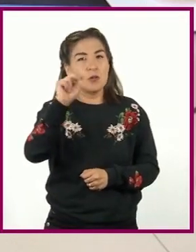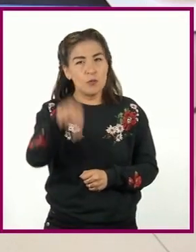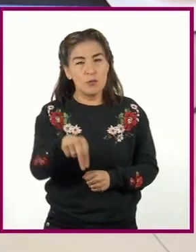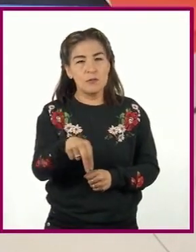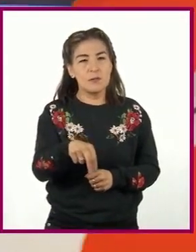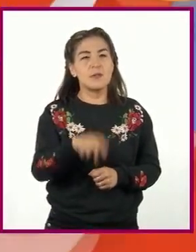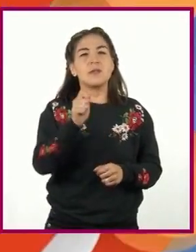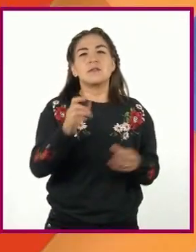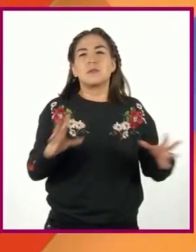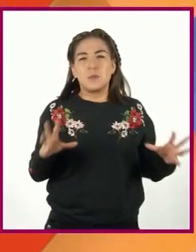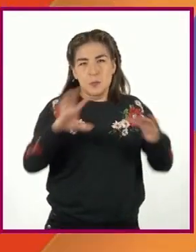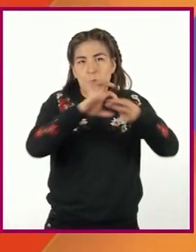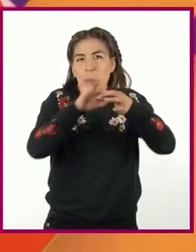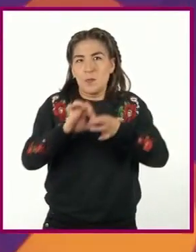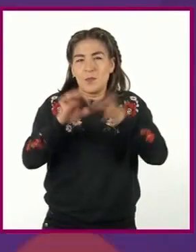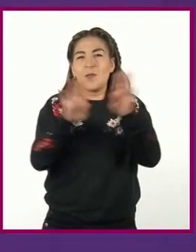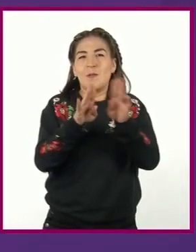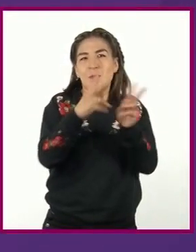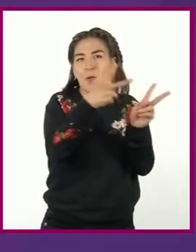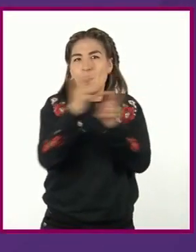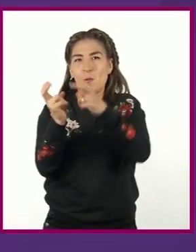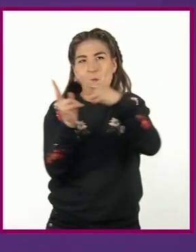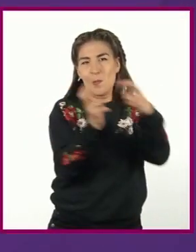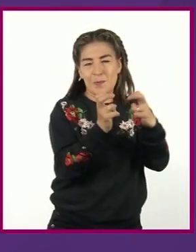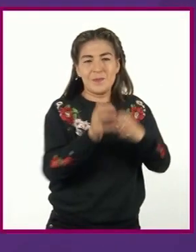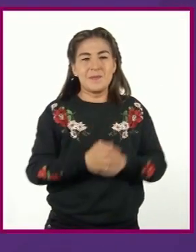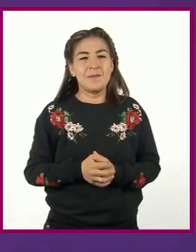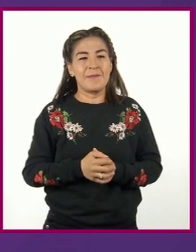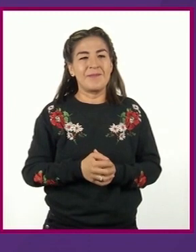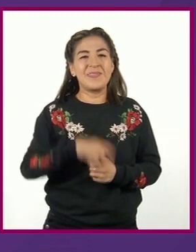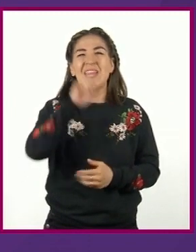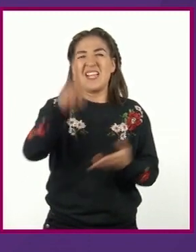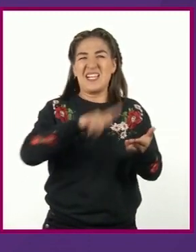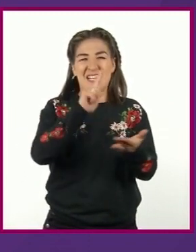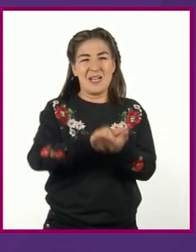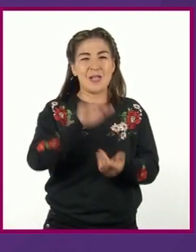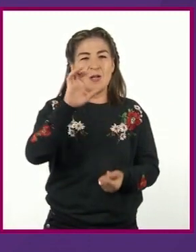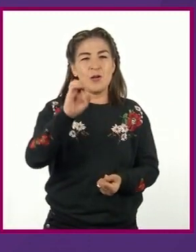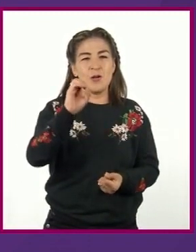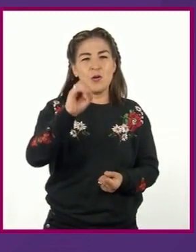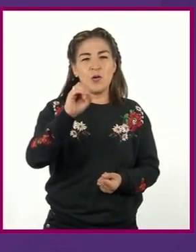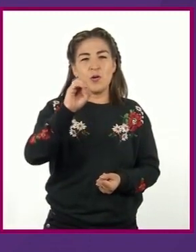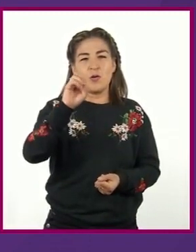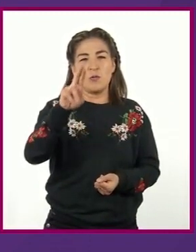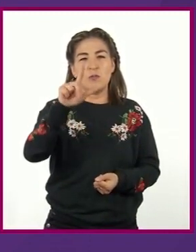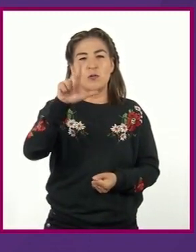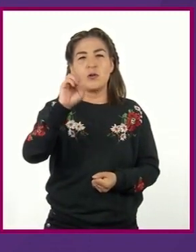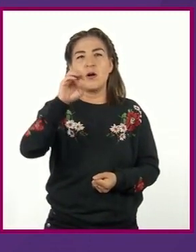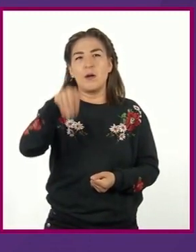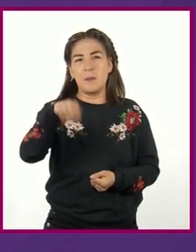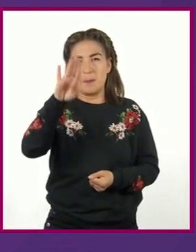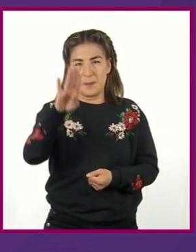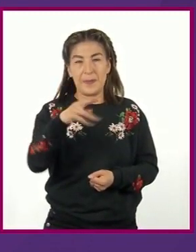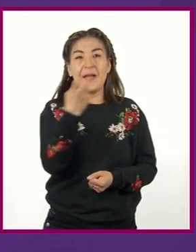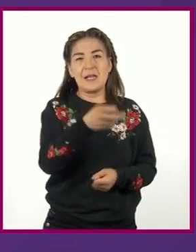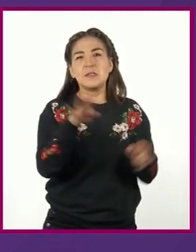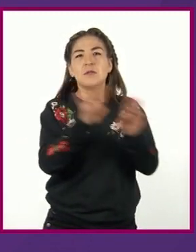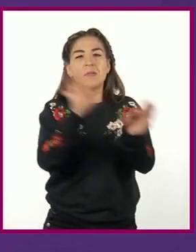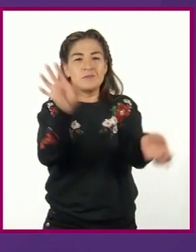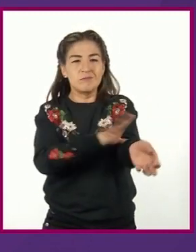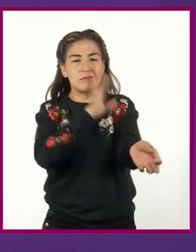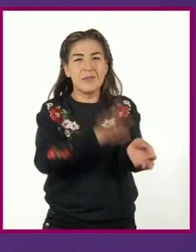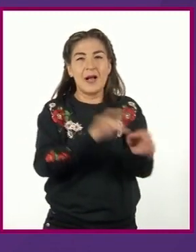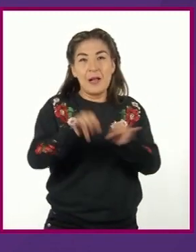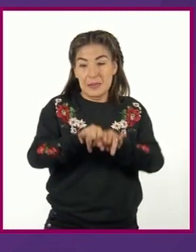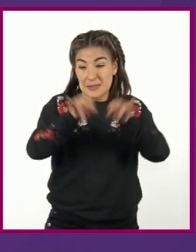de atracción. De acuerdo con la ley de Coulomb, existe una relación entre la fuerza eléctrica y la distancia